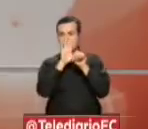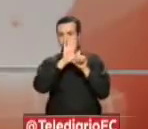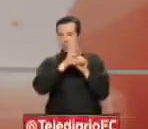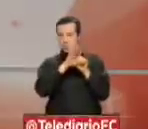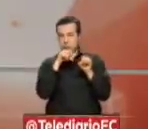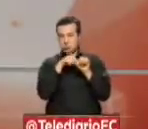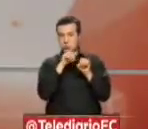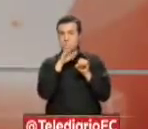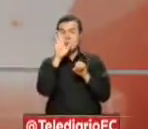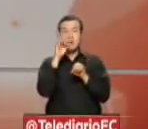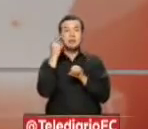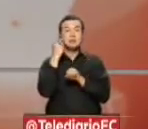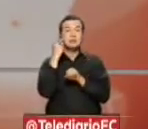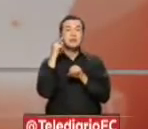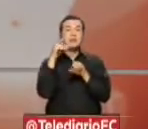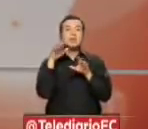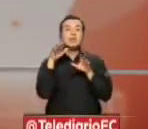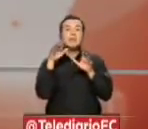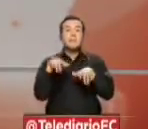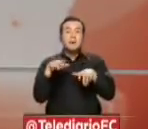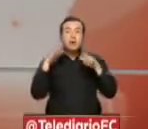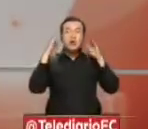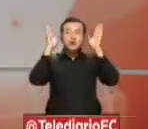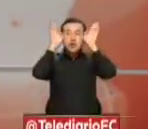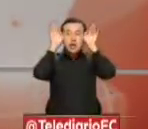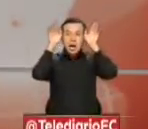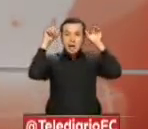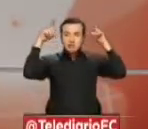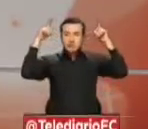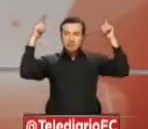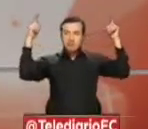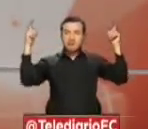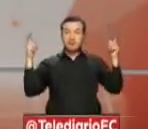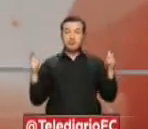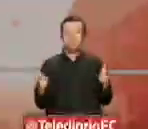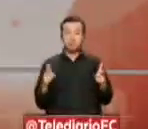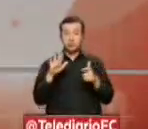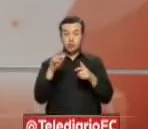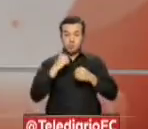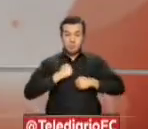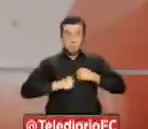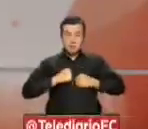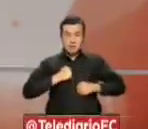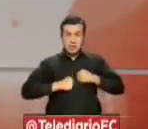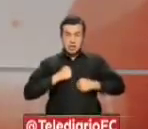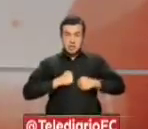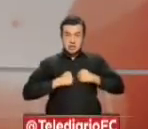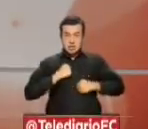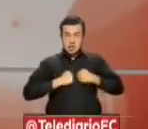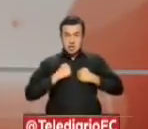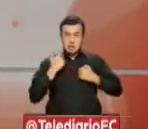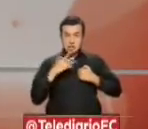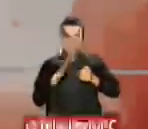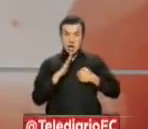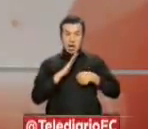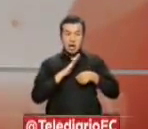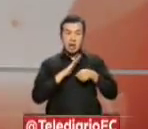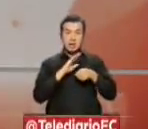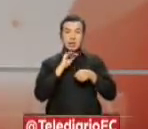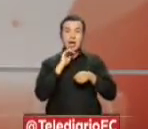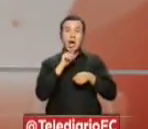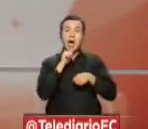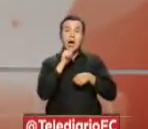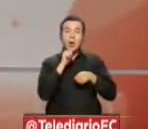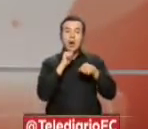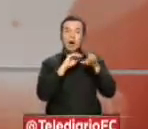todo cuando los perritos tienen las orejas grandes o largas, porque cuando tú los bañas, queda la humedad dentro. Entonces, hay que tener la precaución